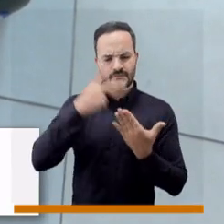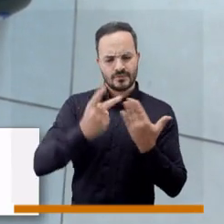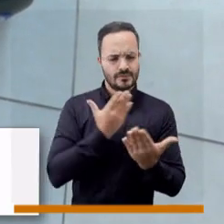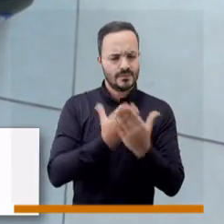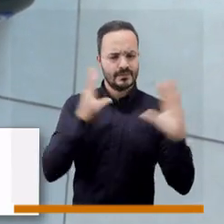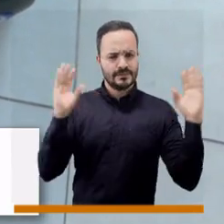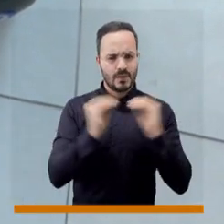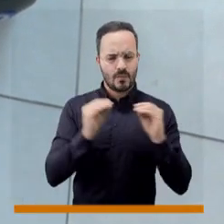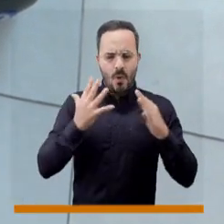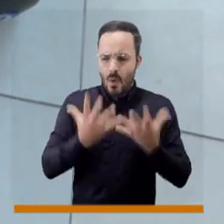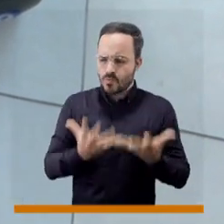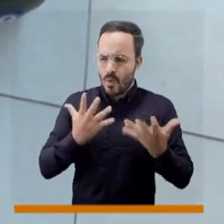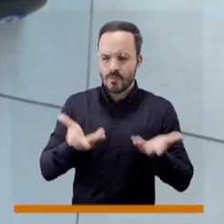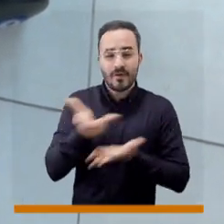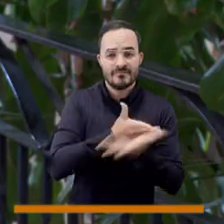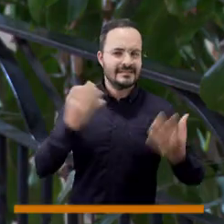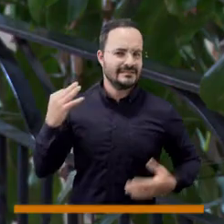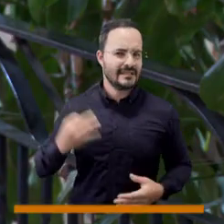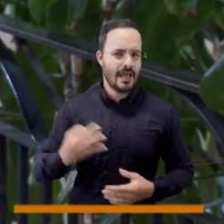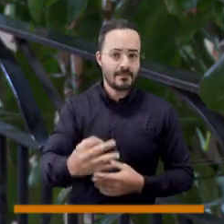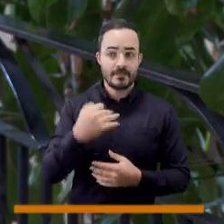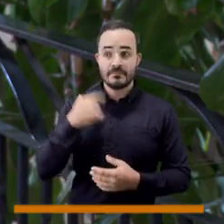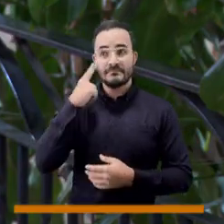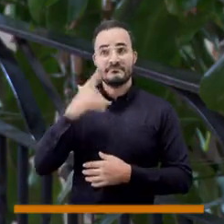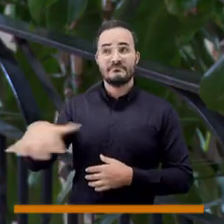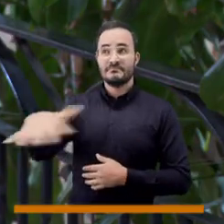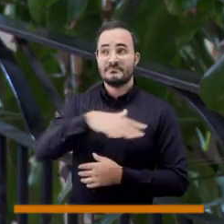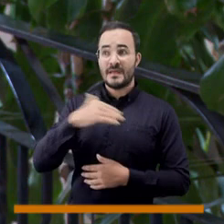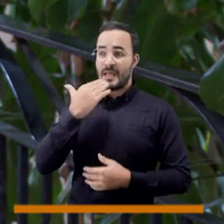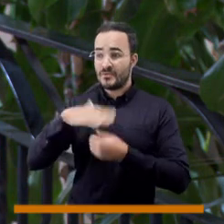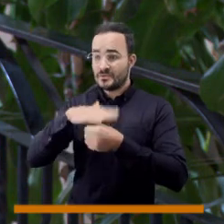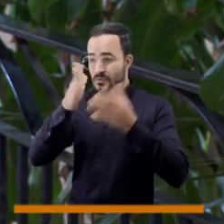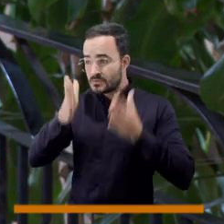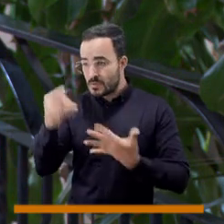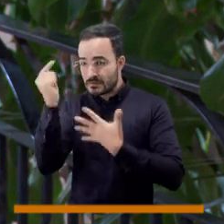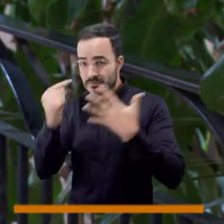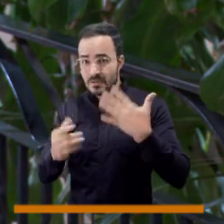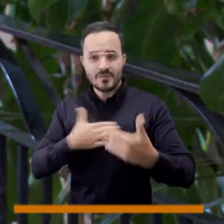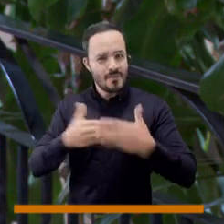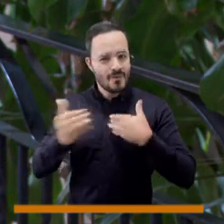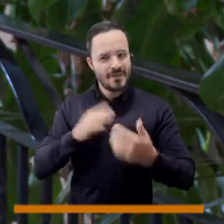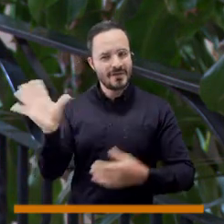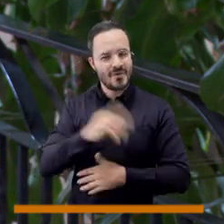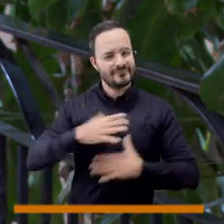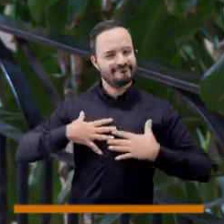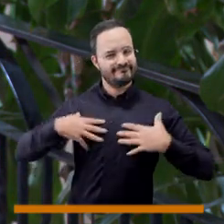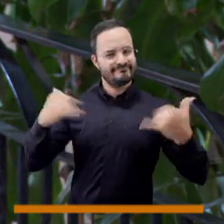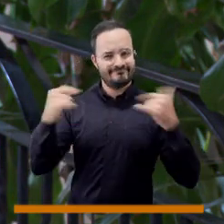constantemente proyectos de acuerdo para hacer de nuestra ciudad un lugar donde todos, sin importar la